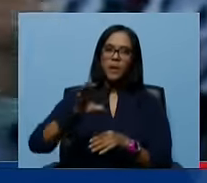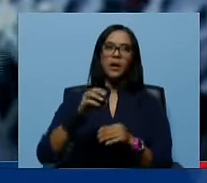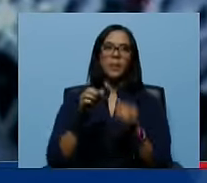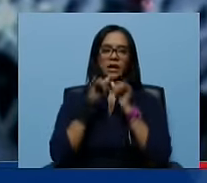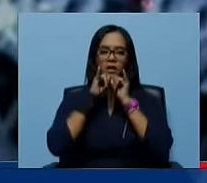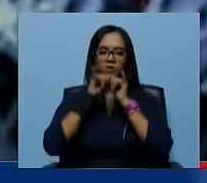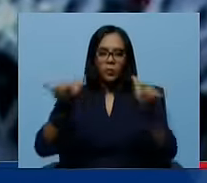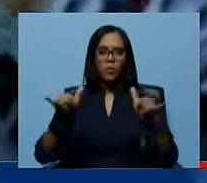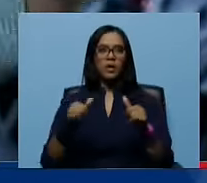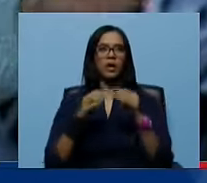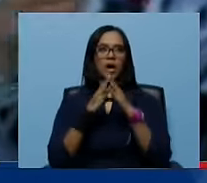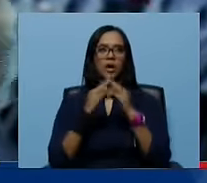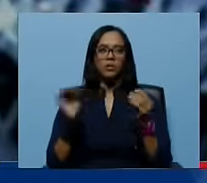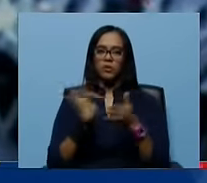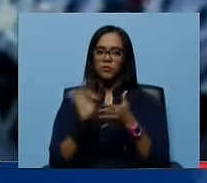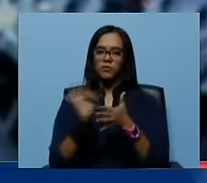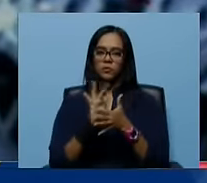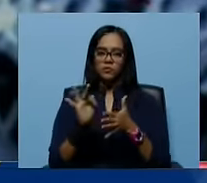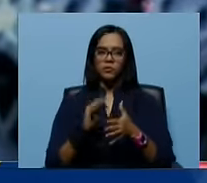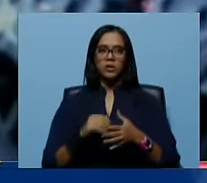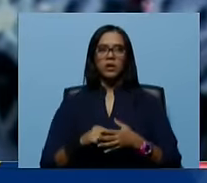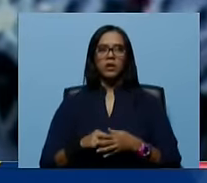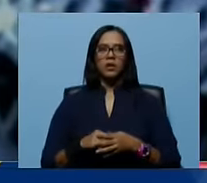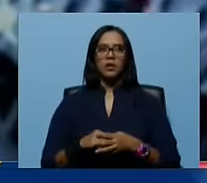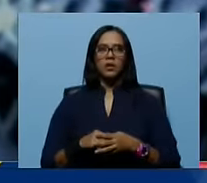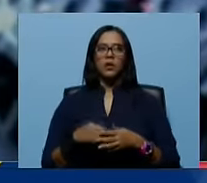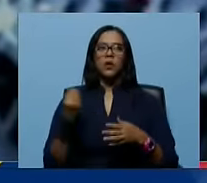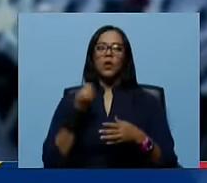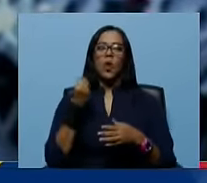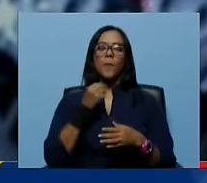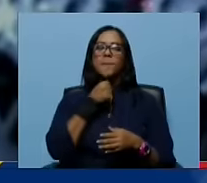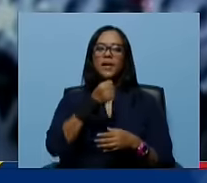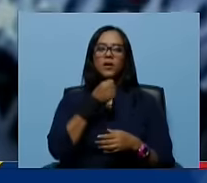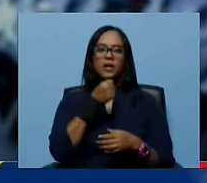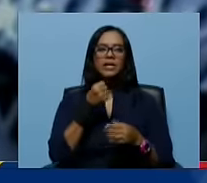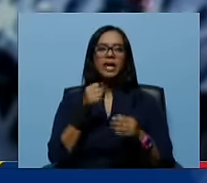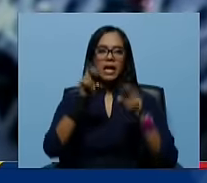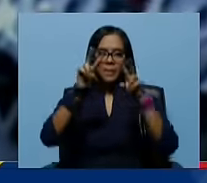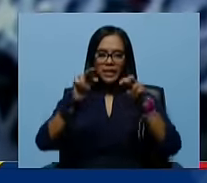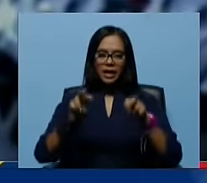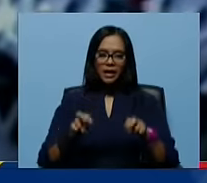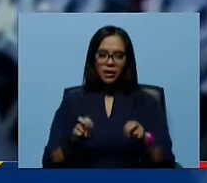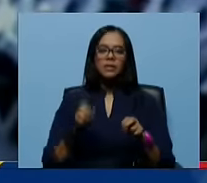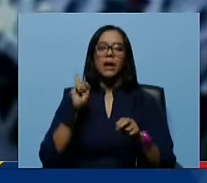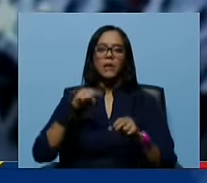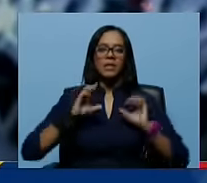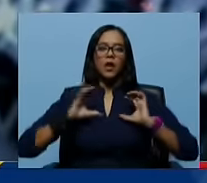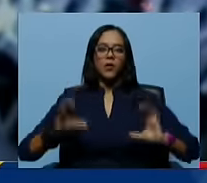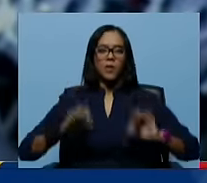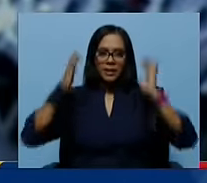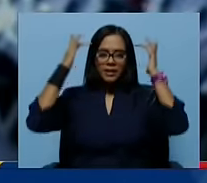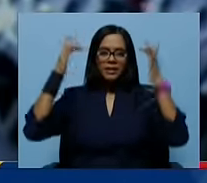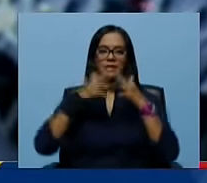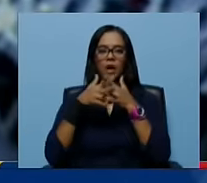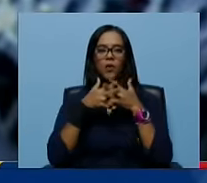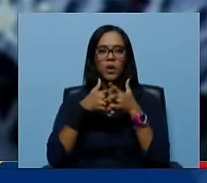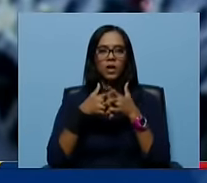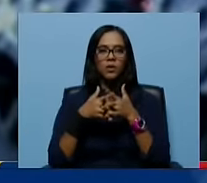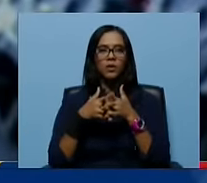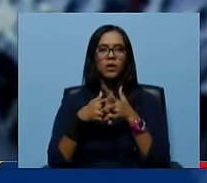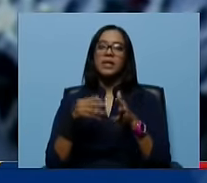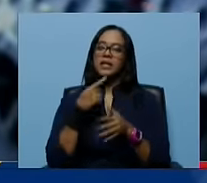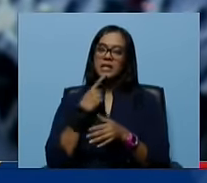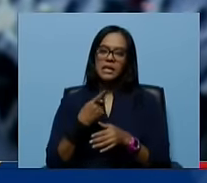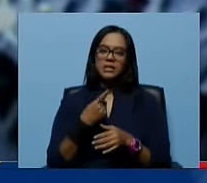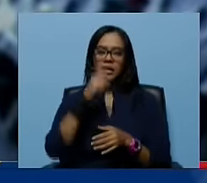difundan a todo el funcionariado, como un periodista investigador también de los cuerpos de inteligencia de Estados Unidos, dice